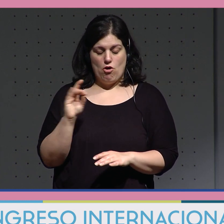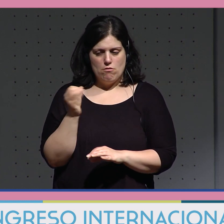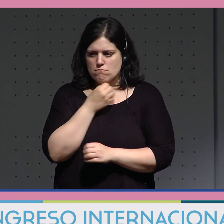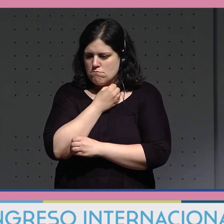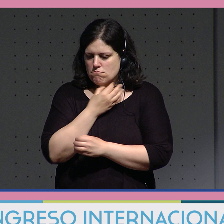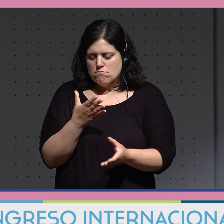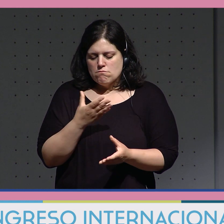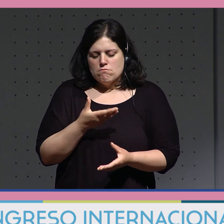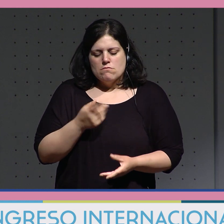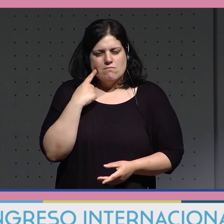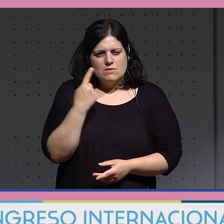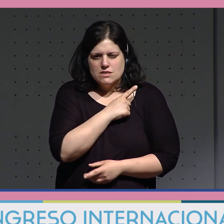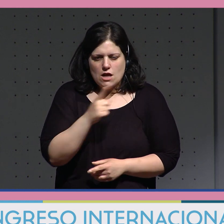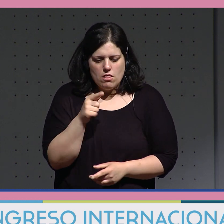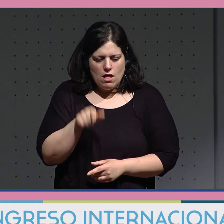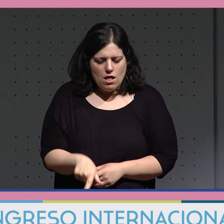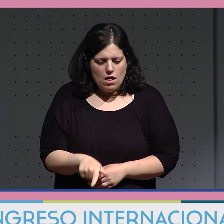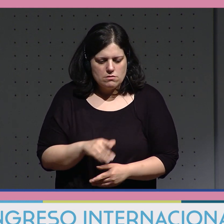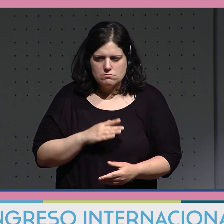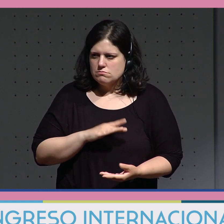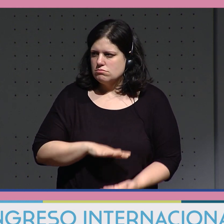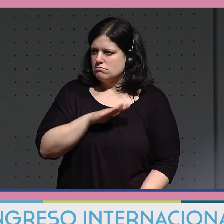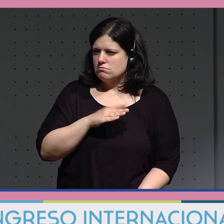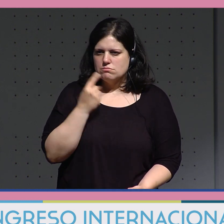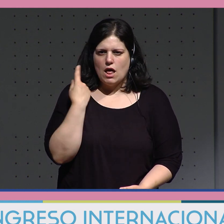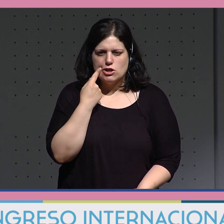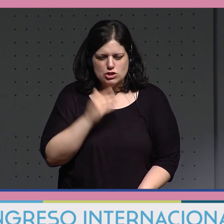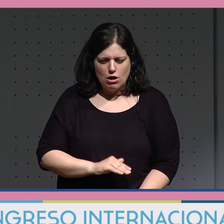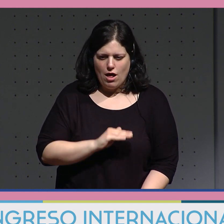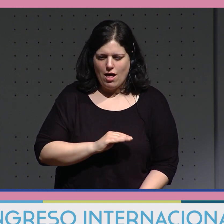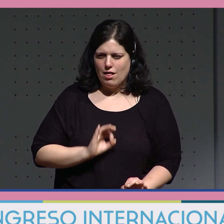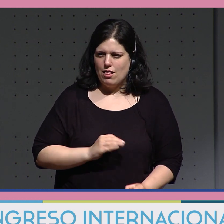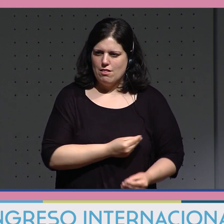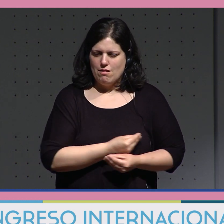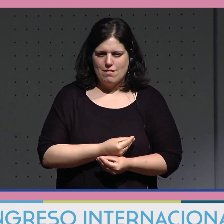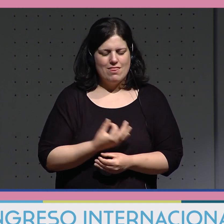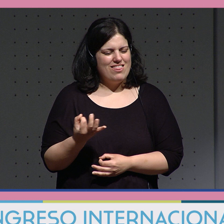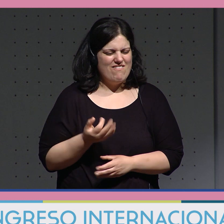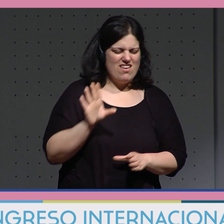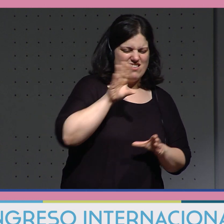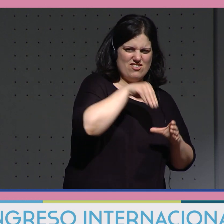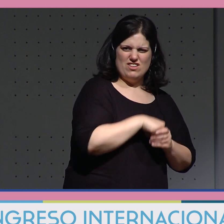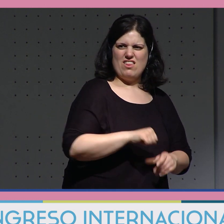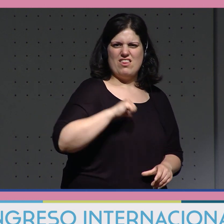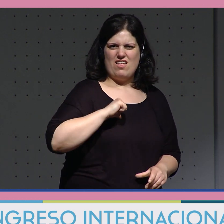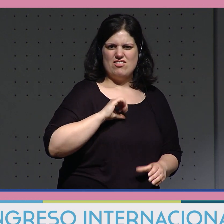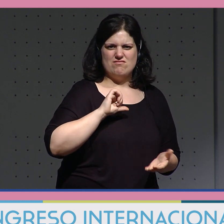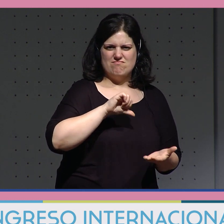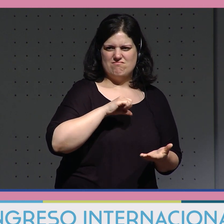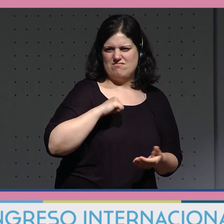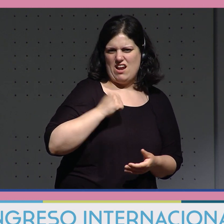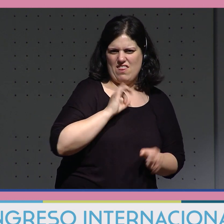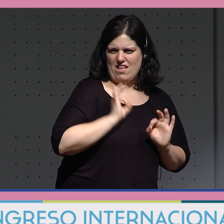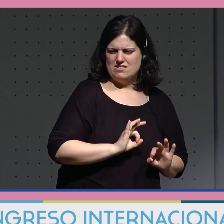extraordinario, cuando debiera de ser algo ya quizá que estuviese dentro de la sanidad pública, y eso como